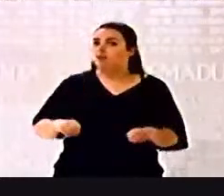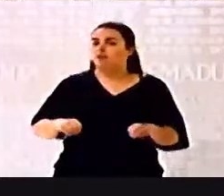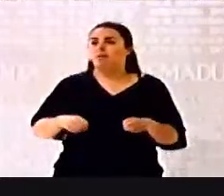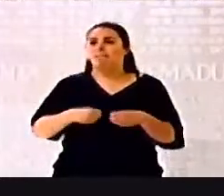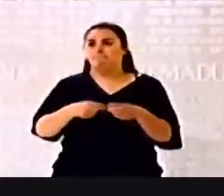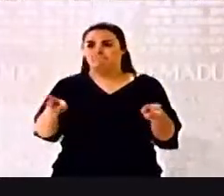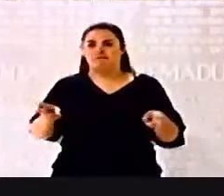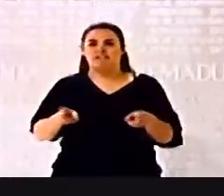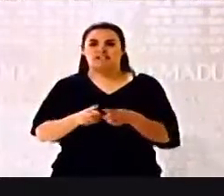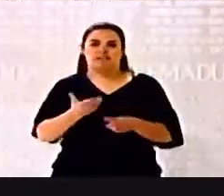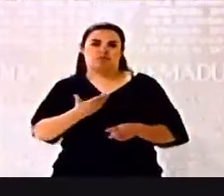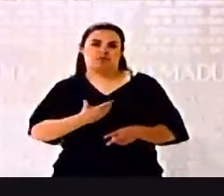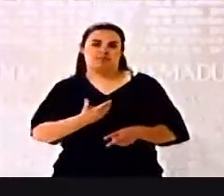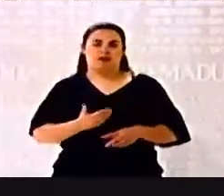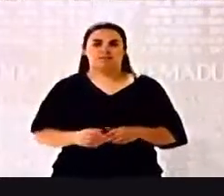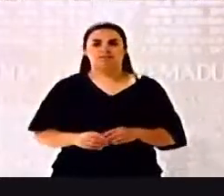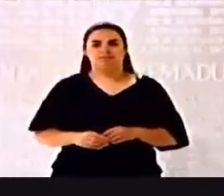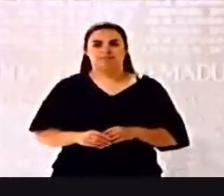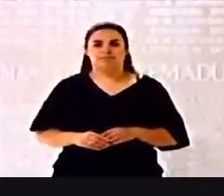piscinas municipales.